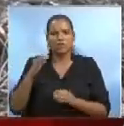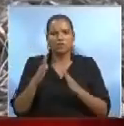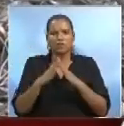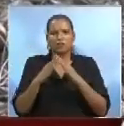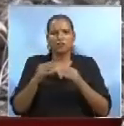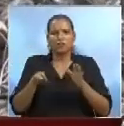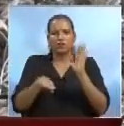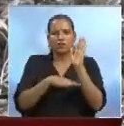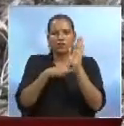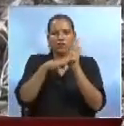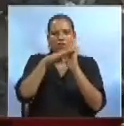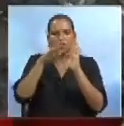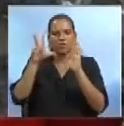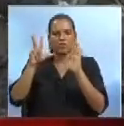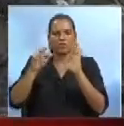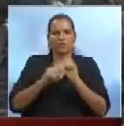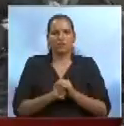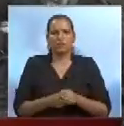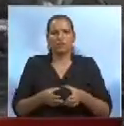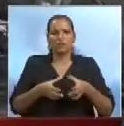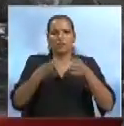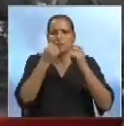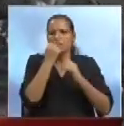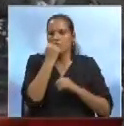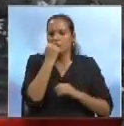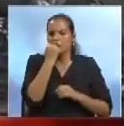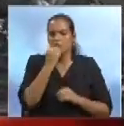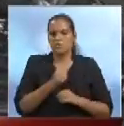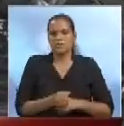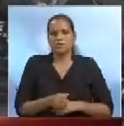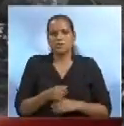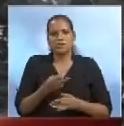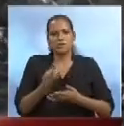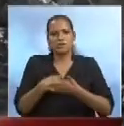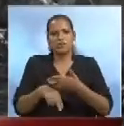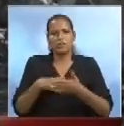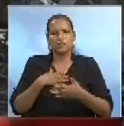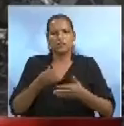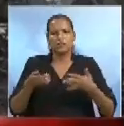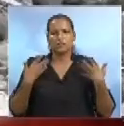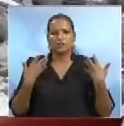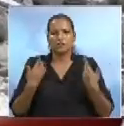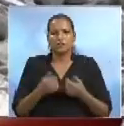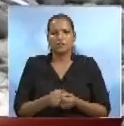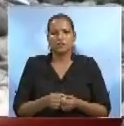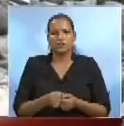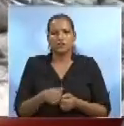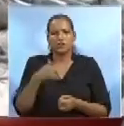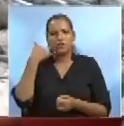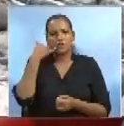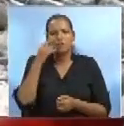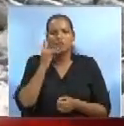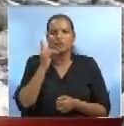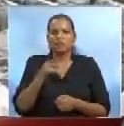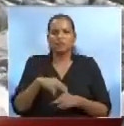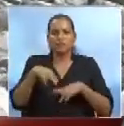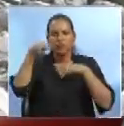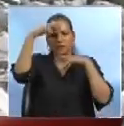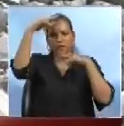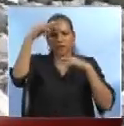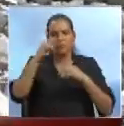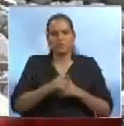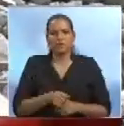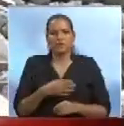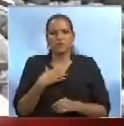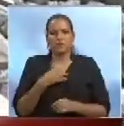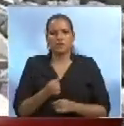fue de tres plantas con terraza y de hormigón armado. Su hija está en Guayaquil. La llamó para comunicarle la noticia y